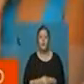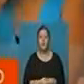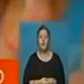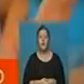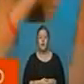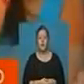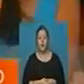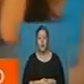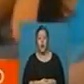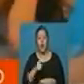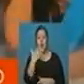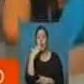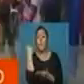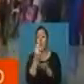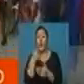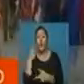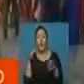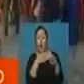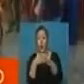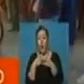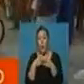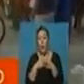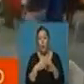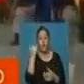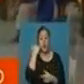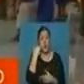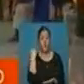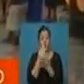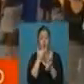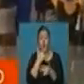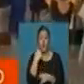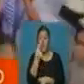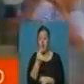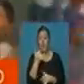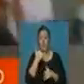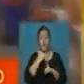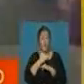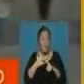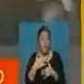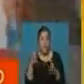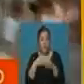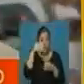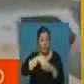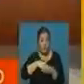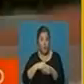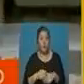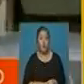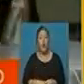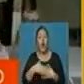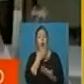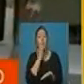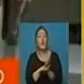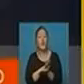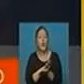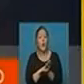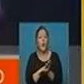y un presidente que fue un pandillero y que hizo campaña diciendo que era un pandillero reformado. Me parece también esto habla un poco también del el